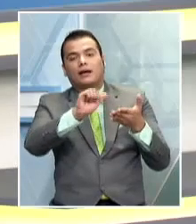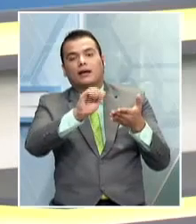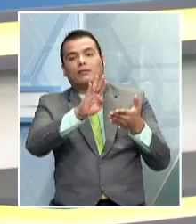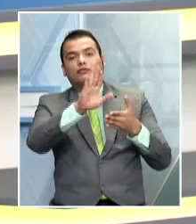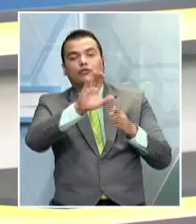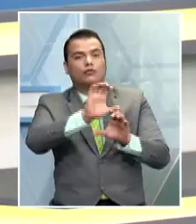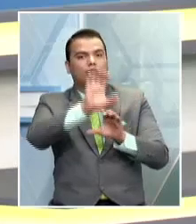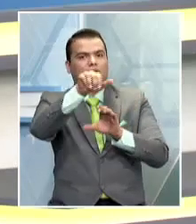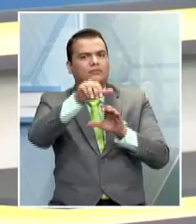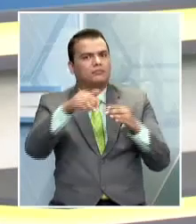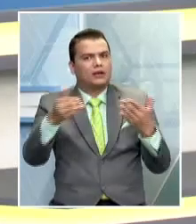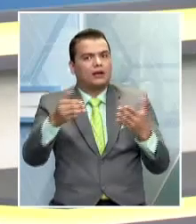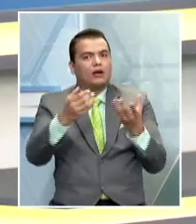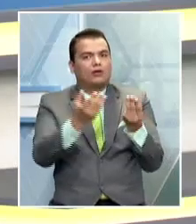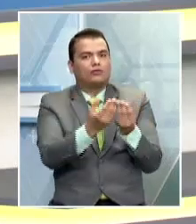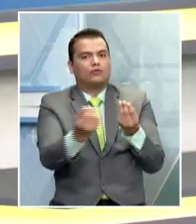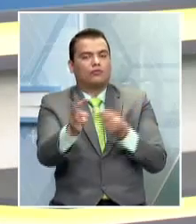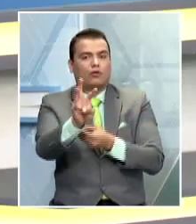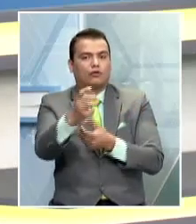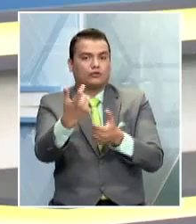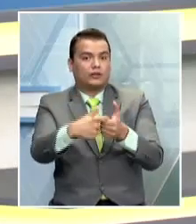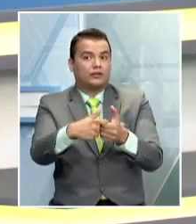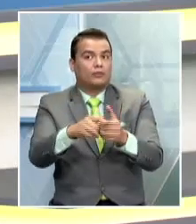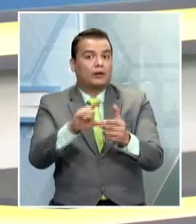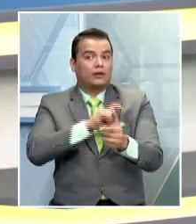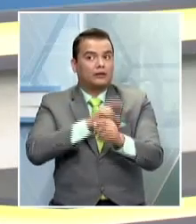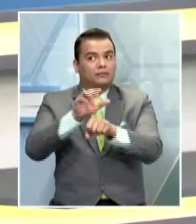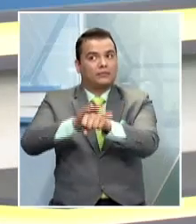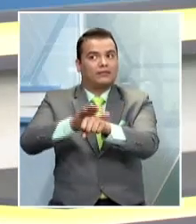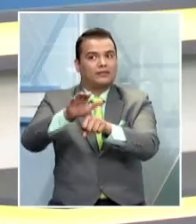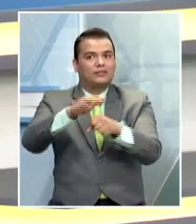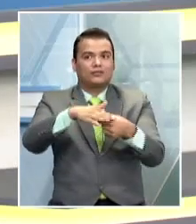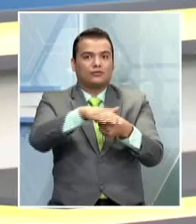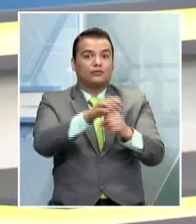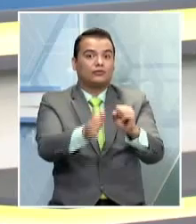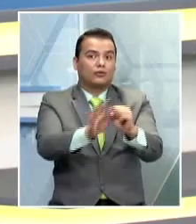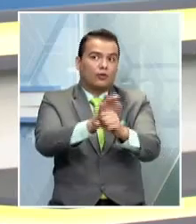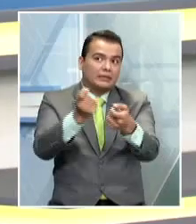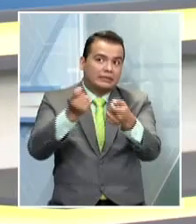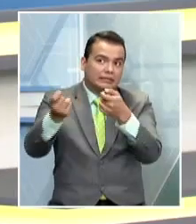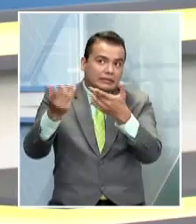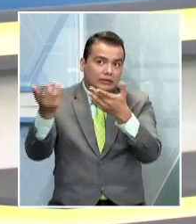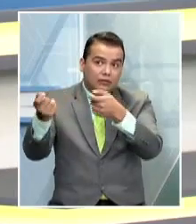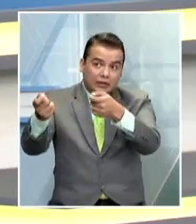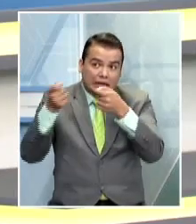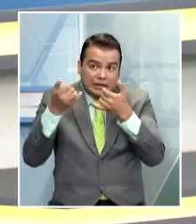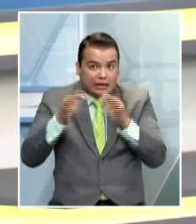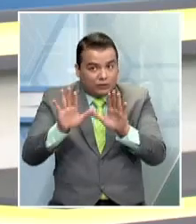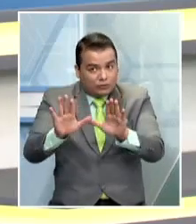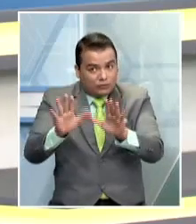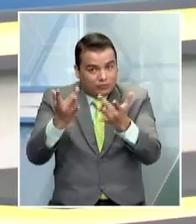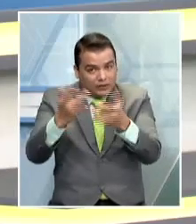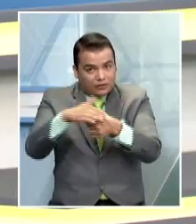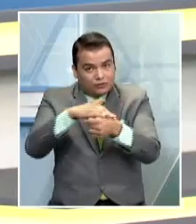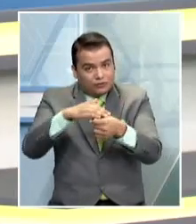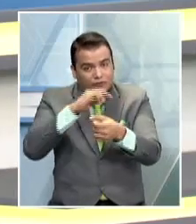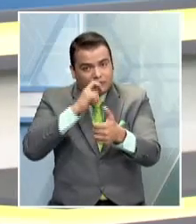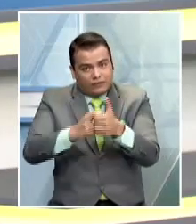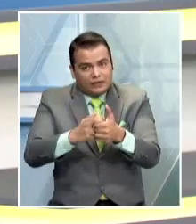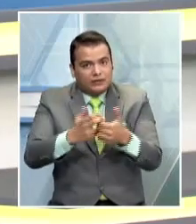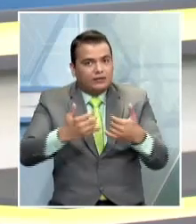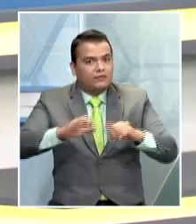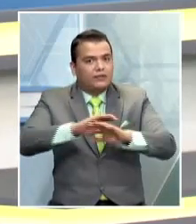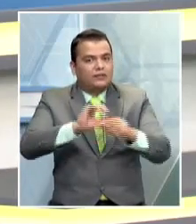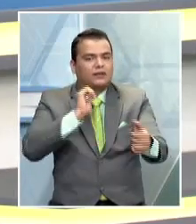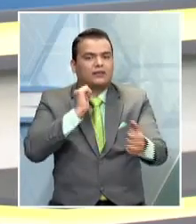con 8 selecciones, sin embargo, Cali ha pedido que esperen porque el inconveniente del COVID en este momento está complicado. Hasta aquí los deportes en 90